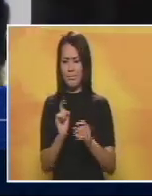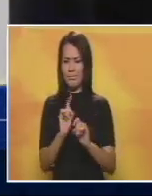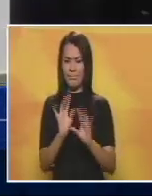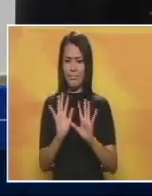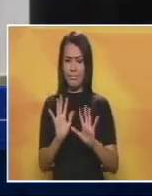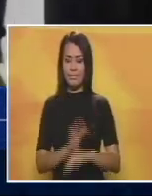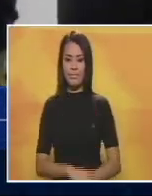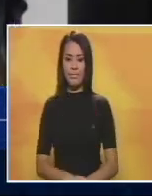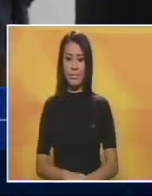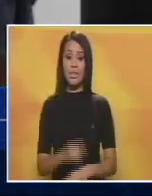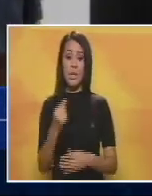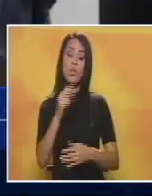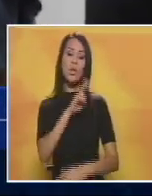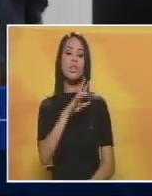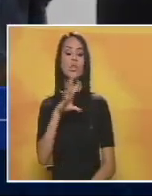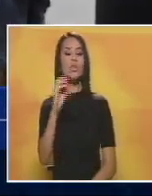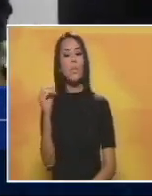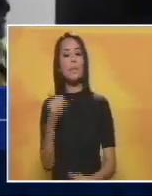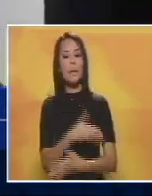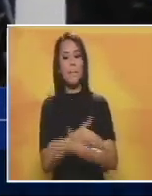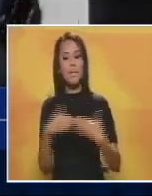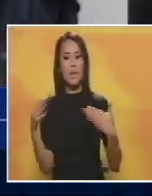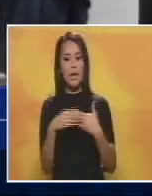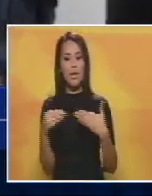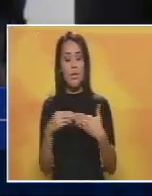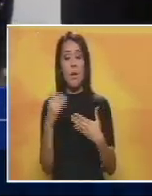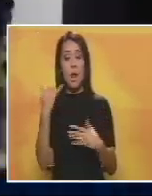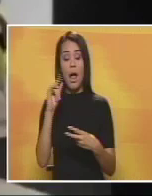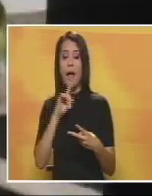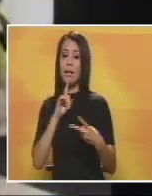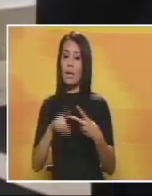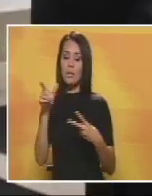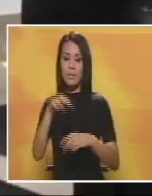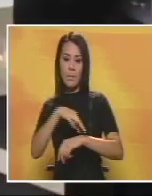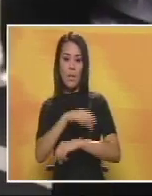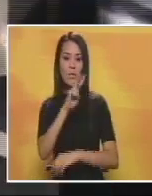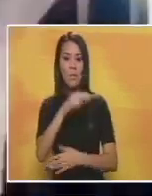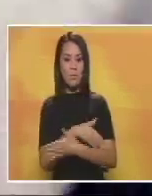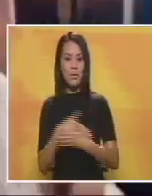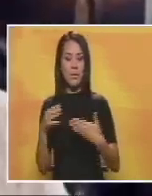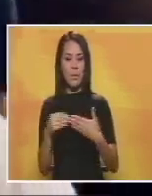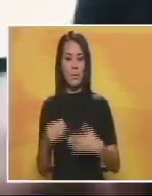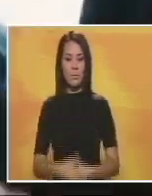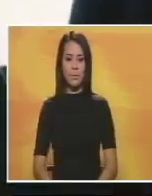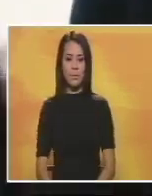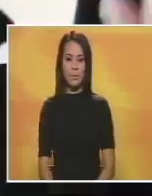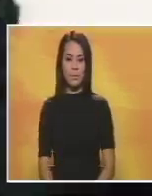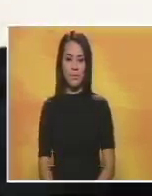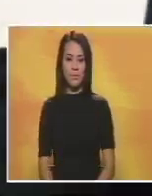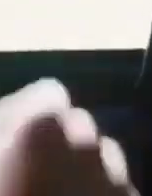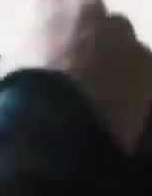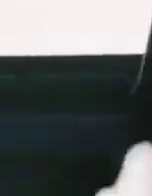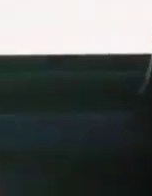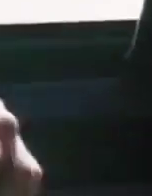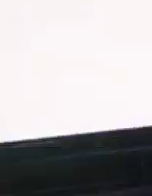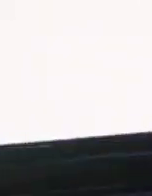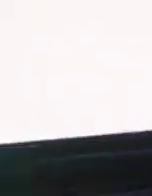fortuna asciende a los $250 millones y la de la modelo es de 2 millones.